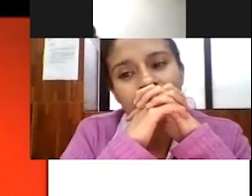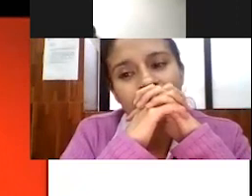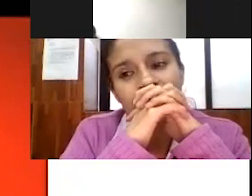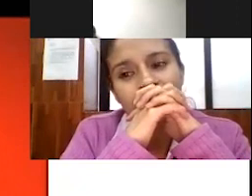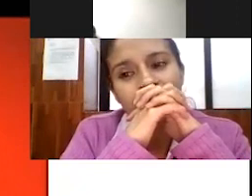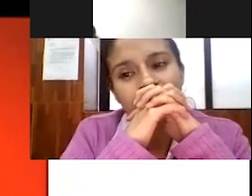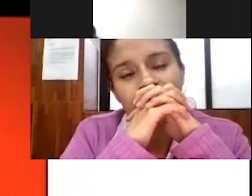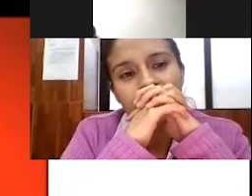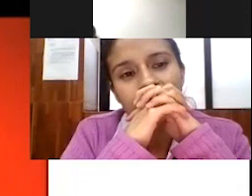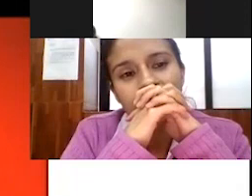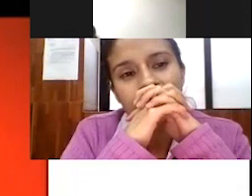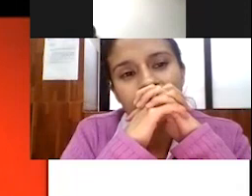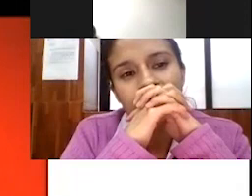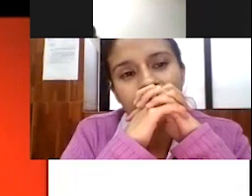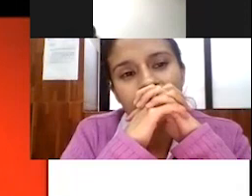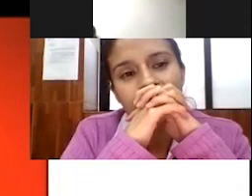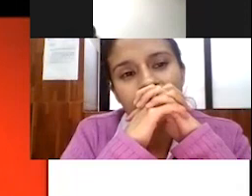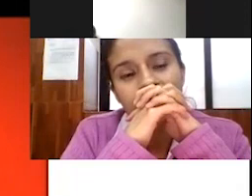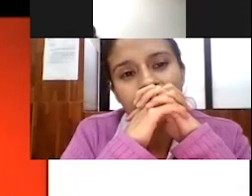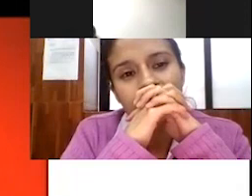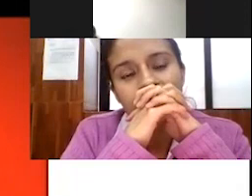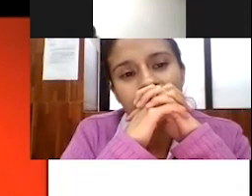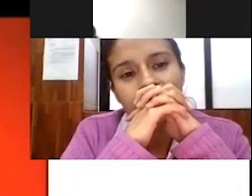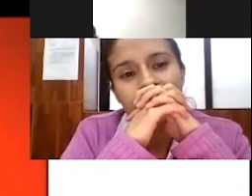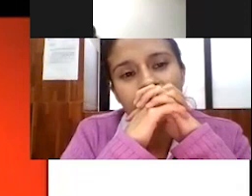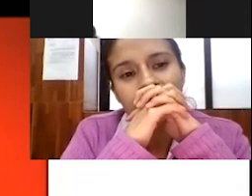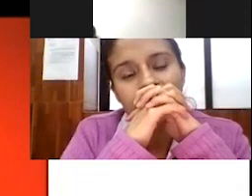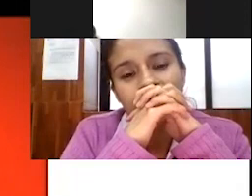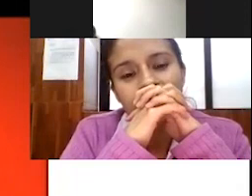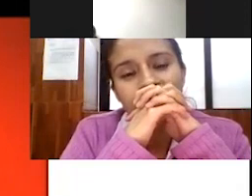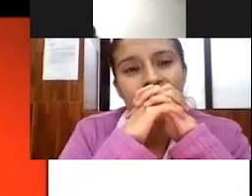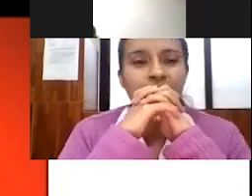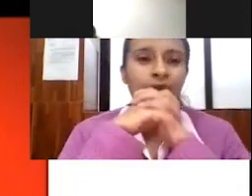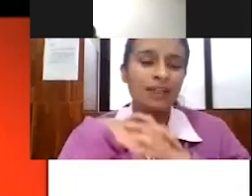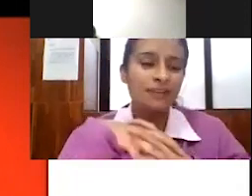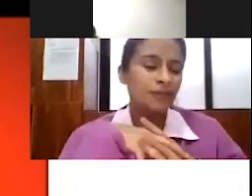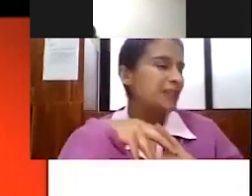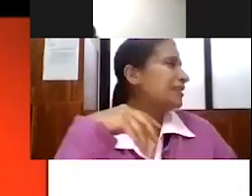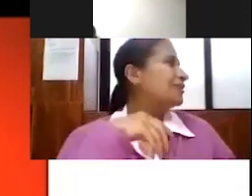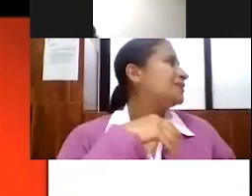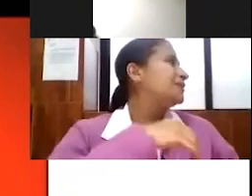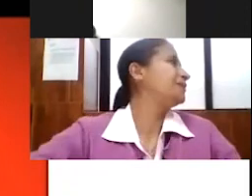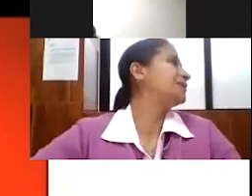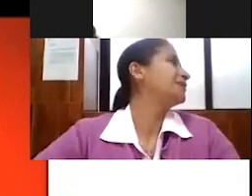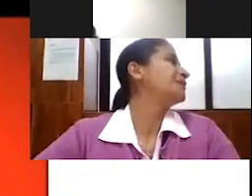Un poquito más fuerte, por favor. La velocidad en las compresiones. La velocidad.